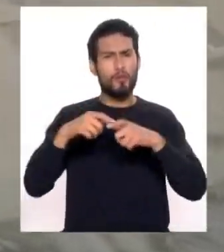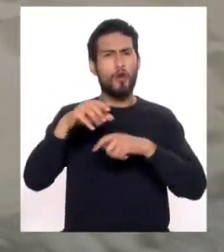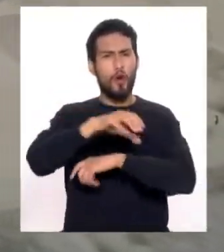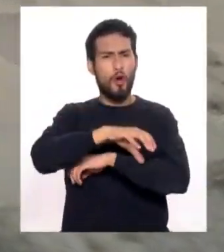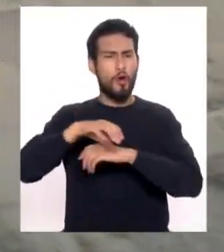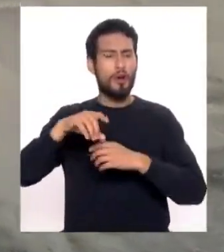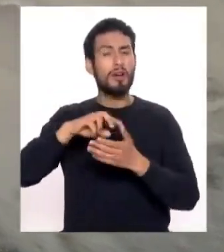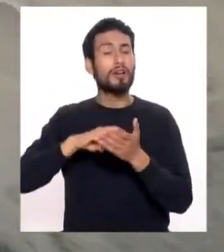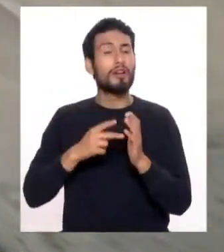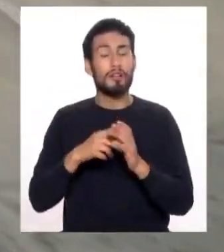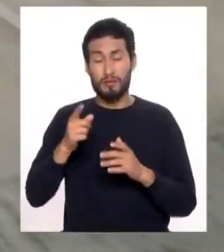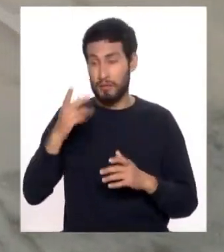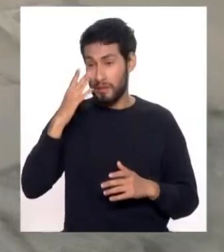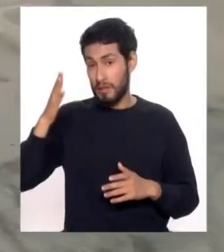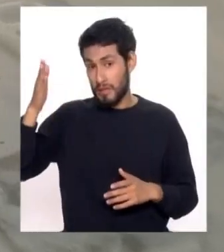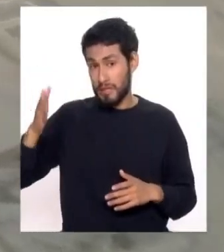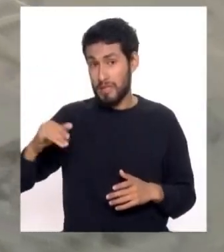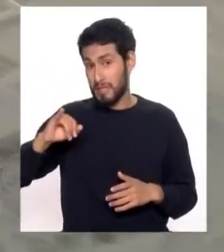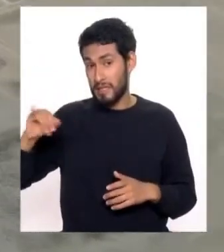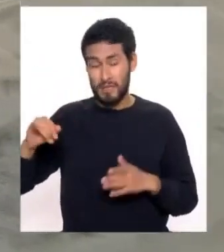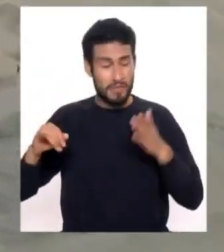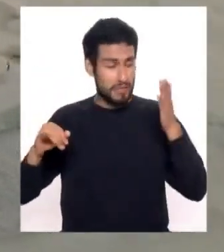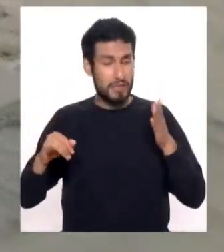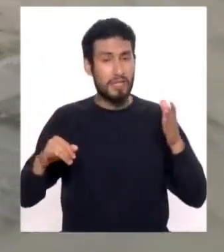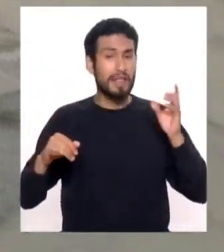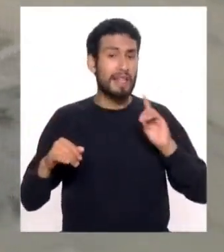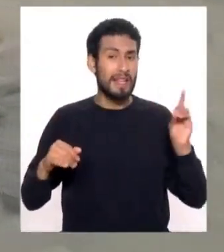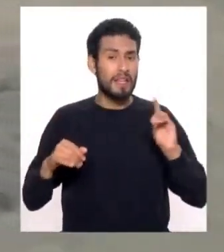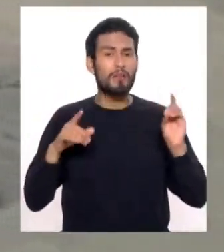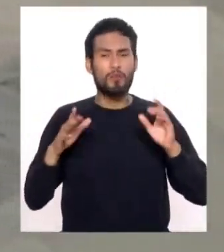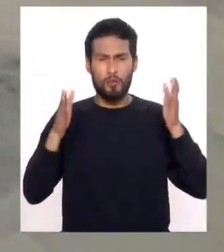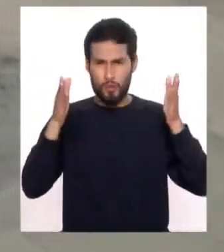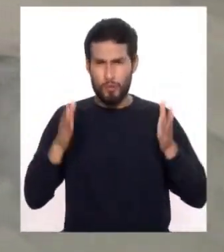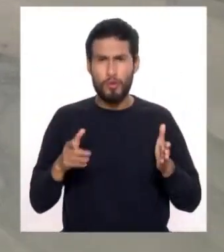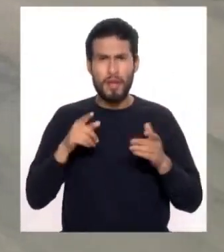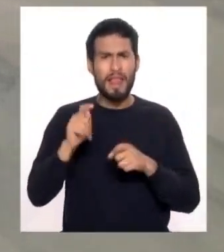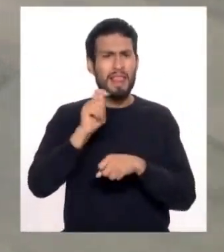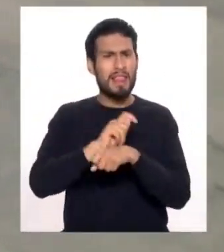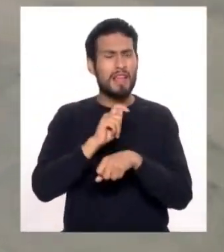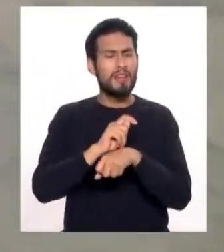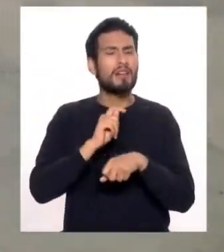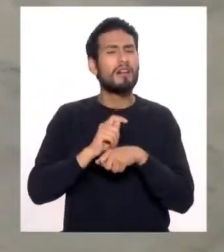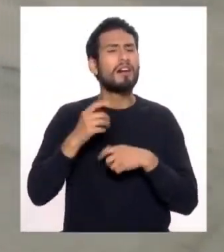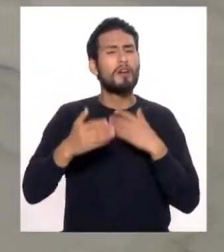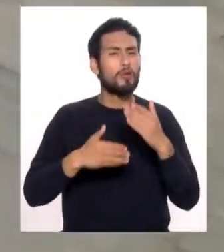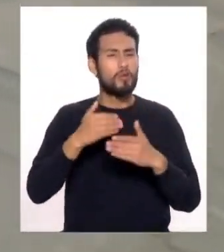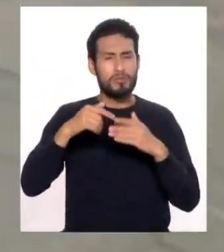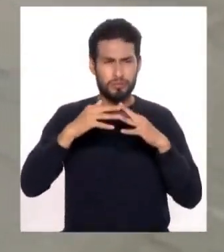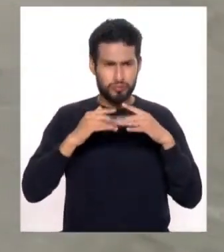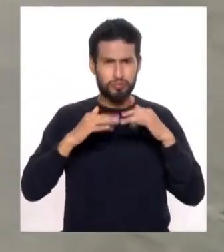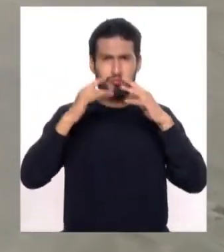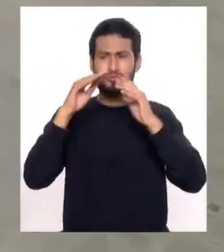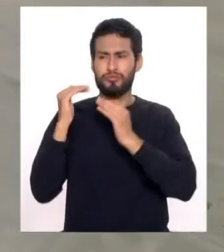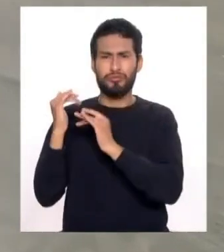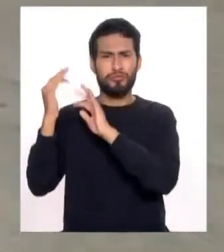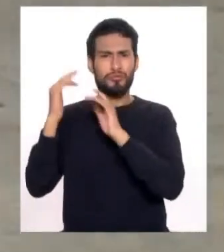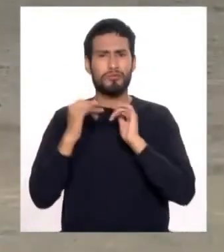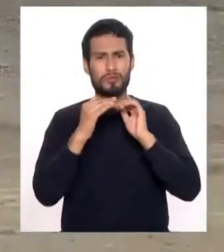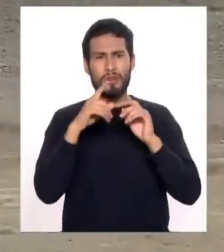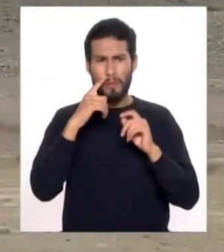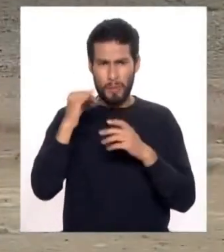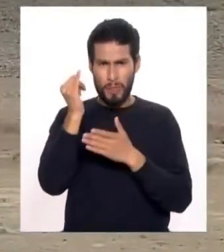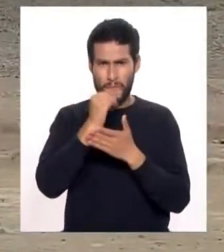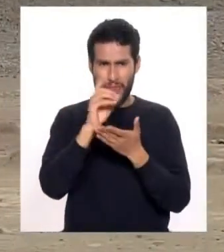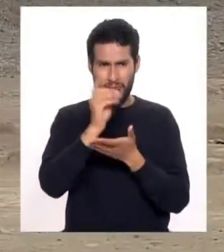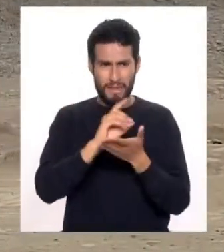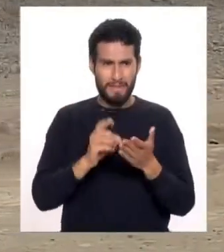que tiene tanto un ala izquierda como un ala derecha y hay una serie de templos que se realizan bajo esta misma bajo este mismo